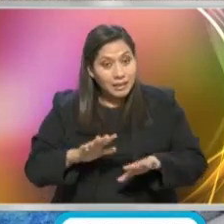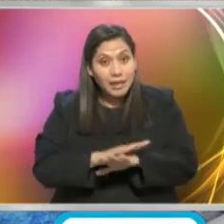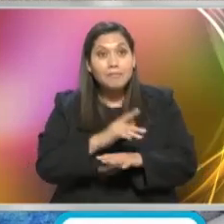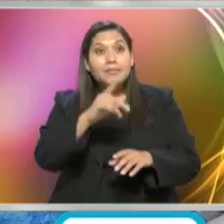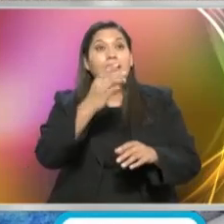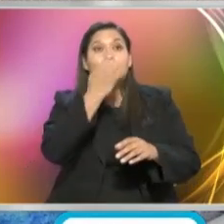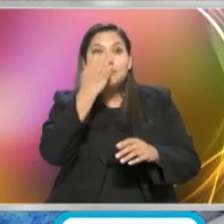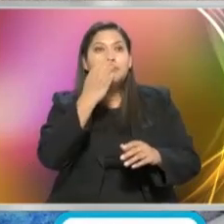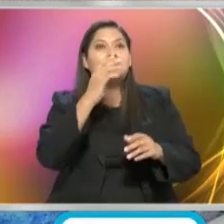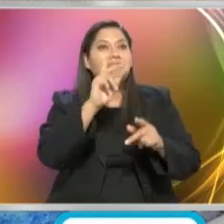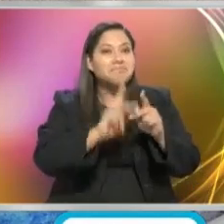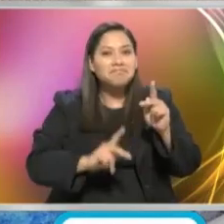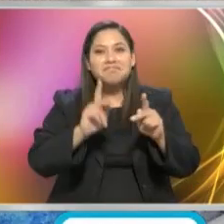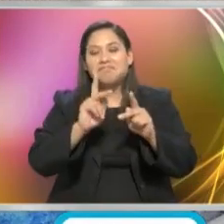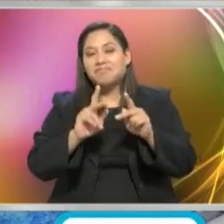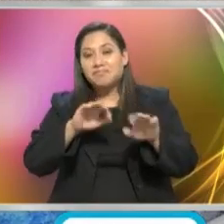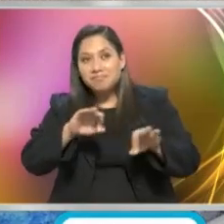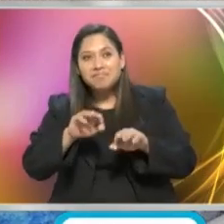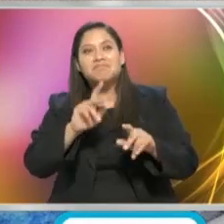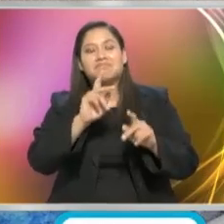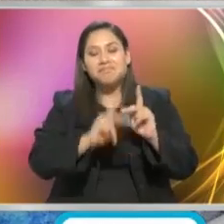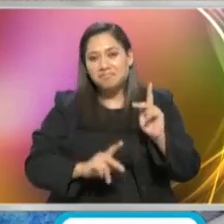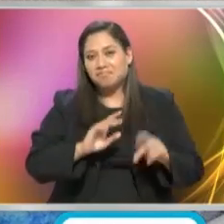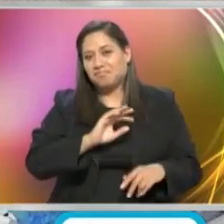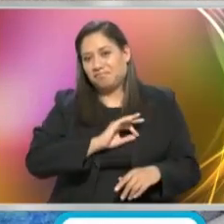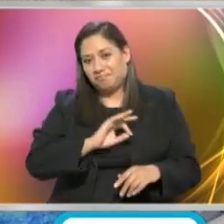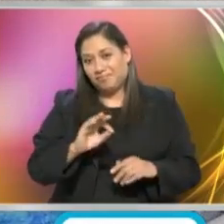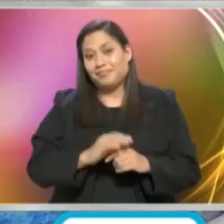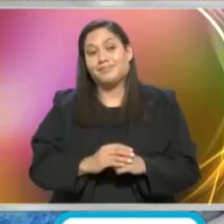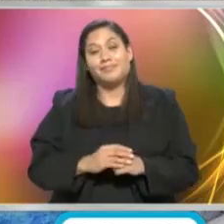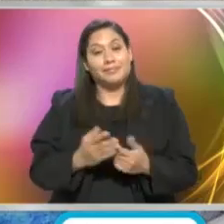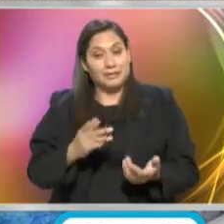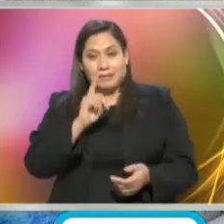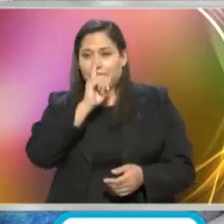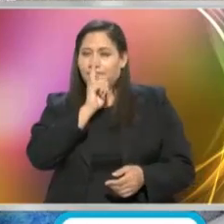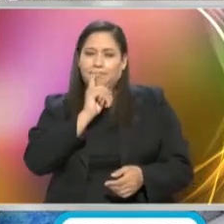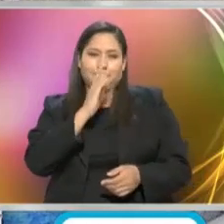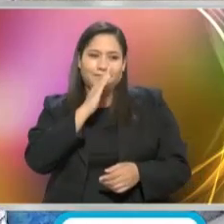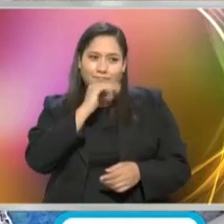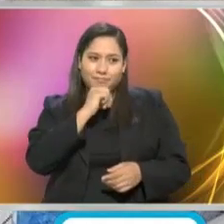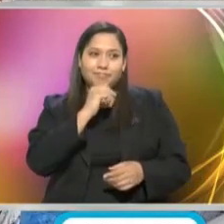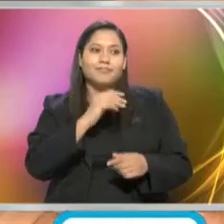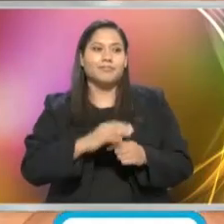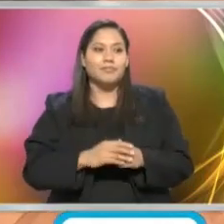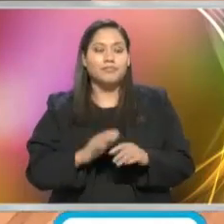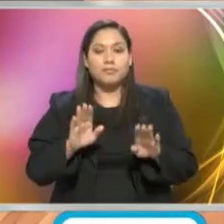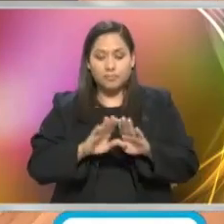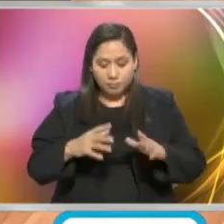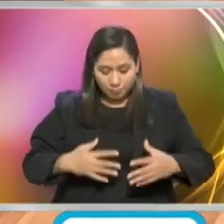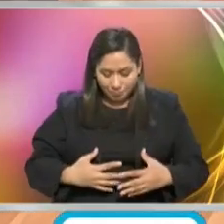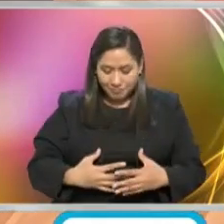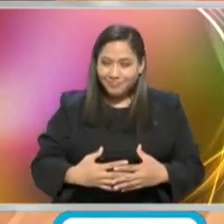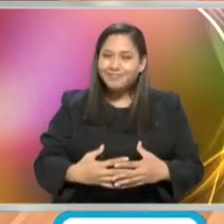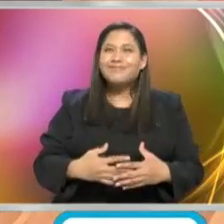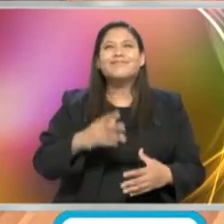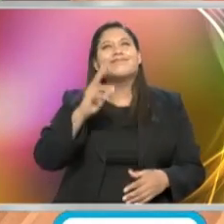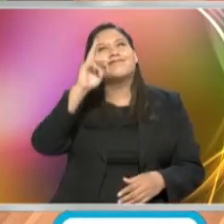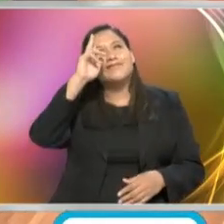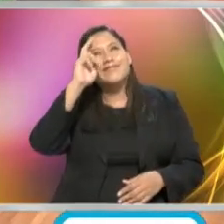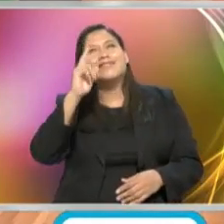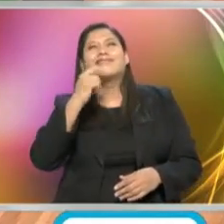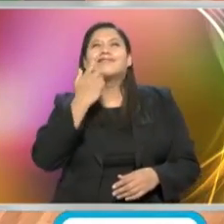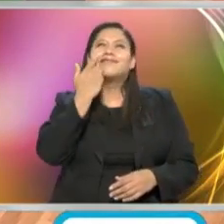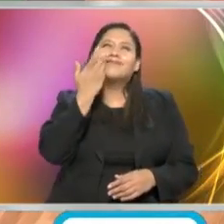se pueden cambiar, pueden modificar. Y bueno, Pau, no me dejarás mentir que bueno, la maternidad es algo que nos da como mucha